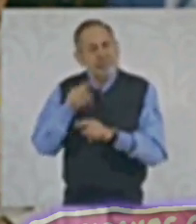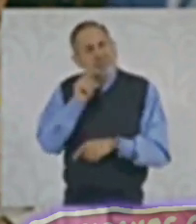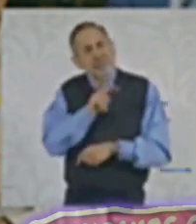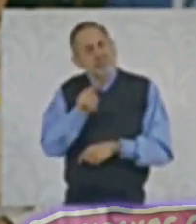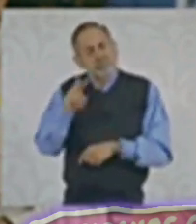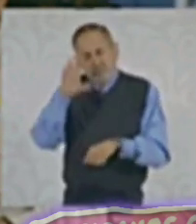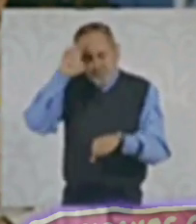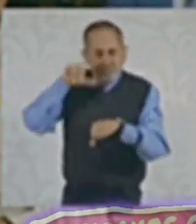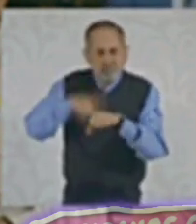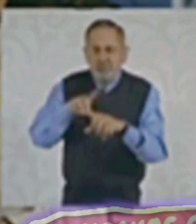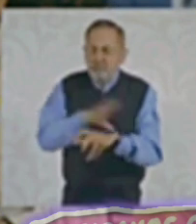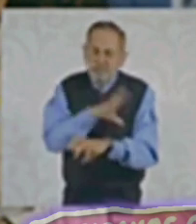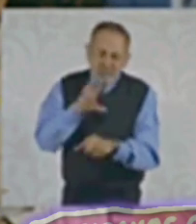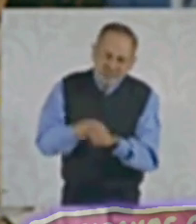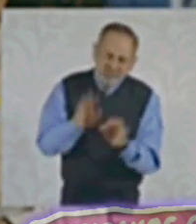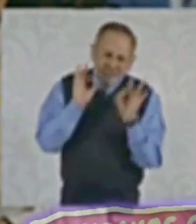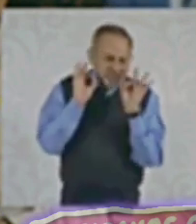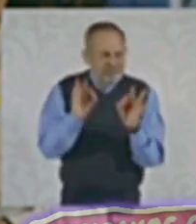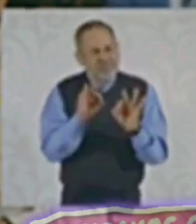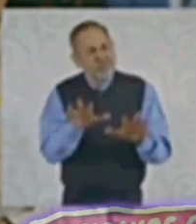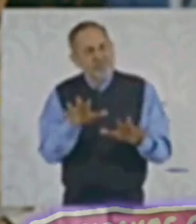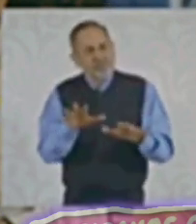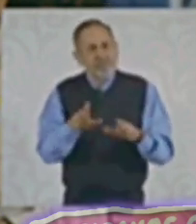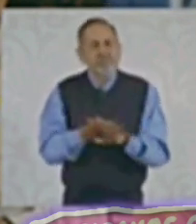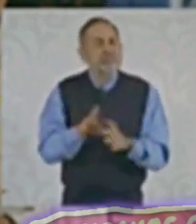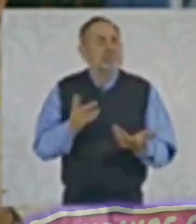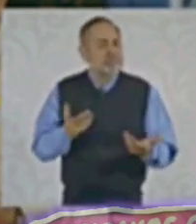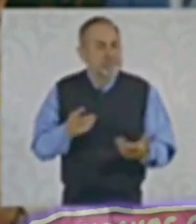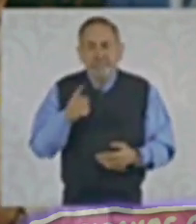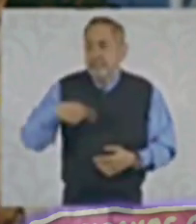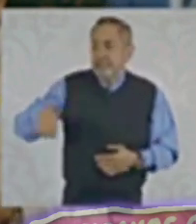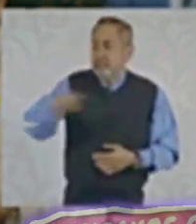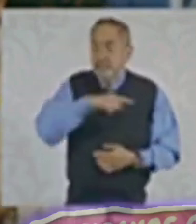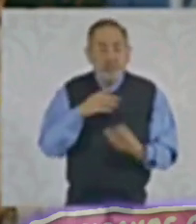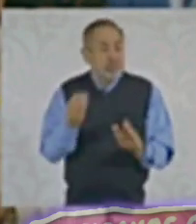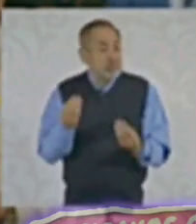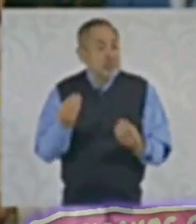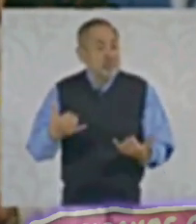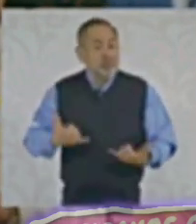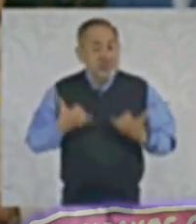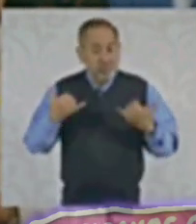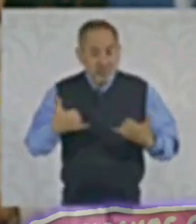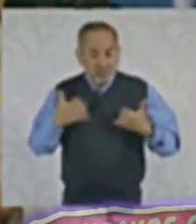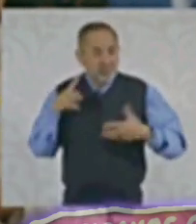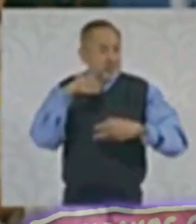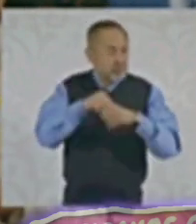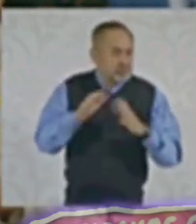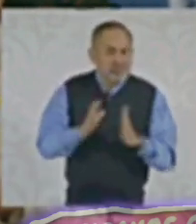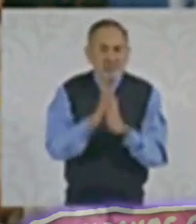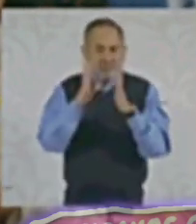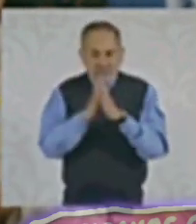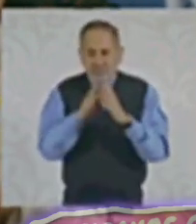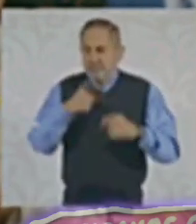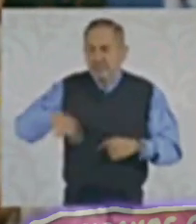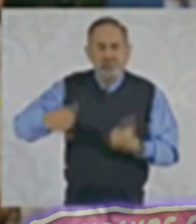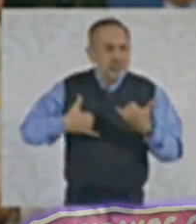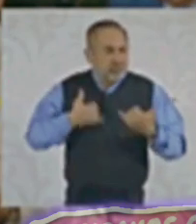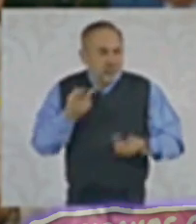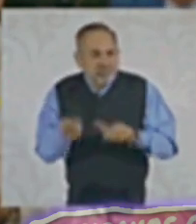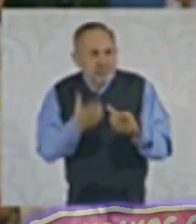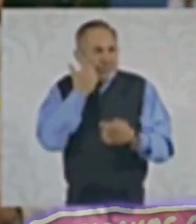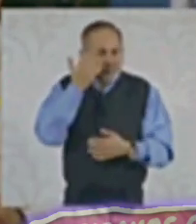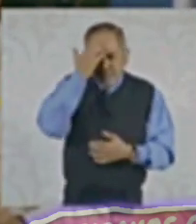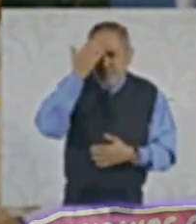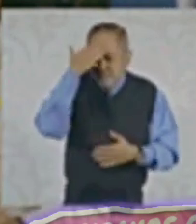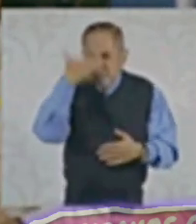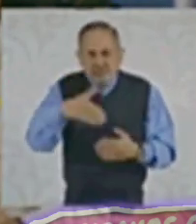país? ¿Qué significa para usted el tener a jóvenes involucrándose, conociendo de nuestra historia, conociendo